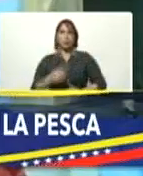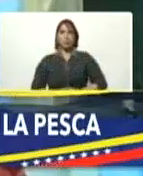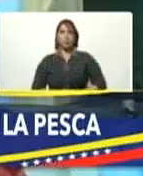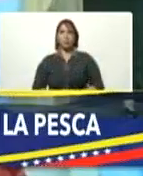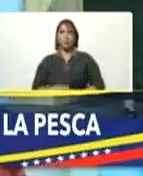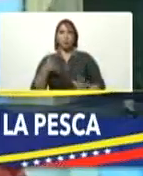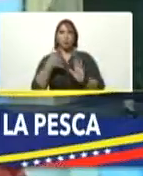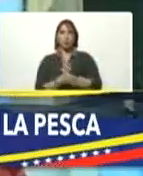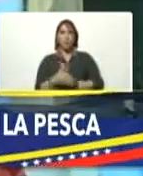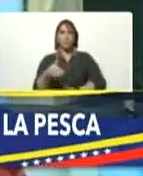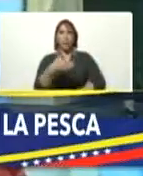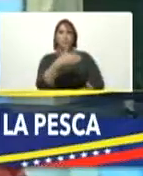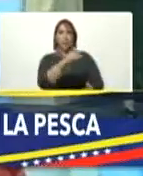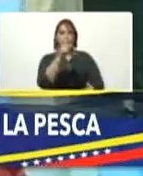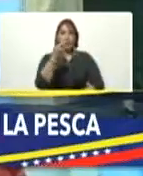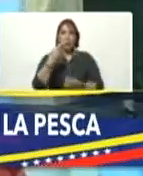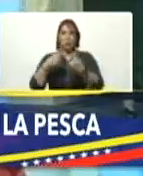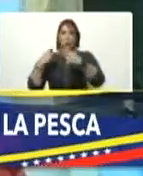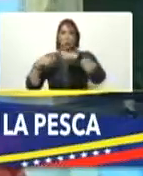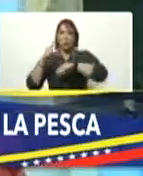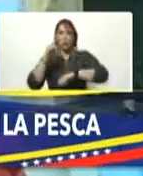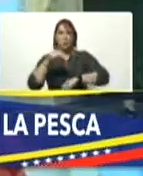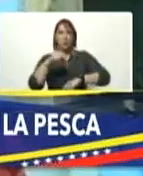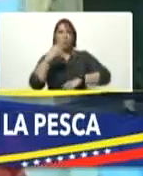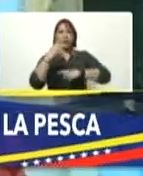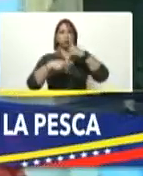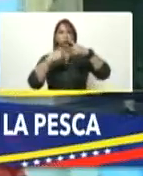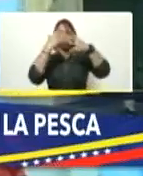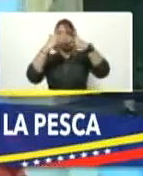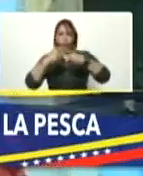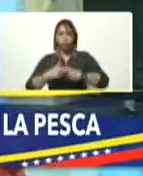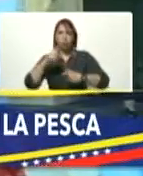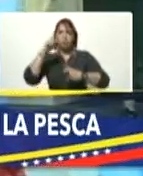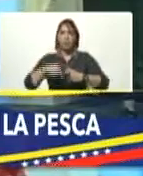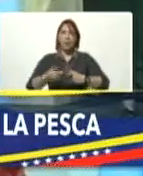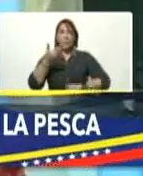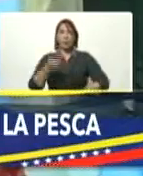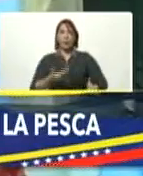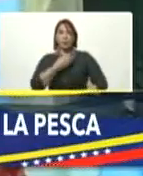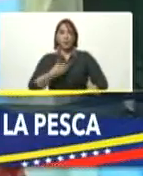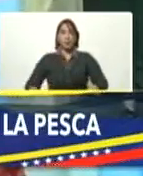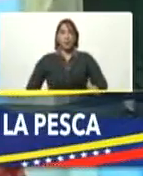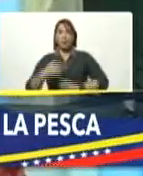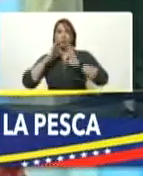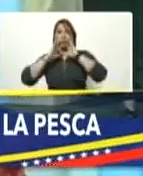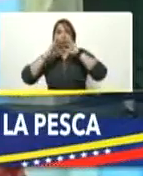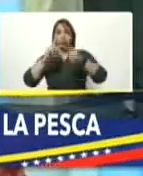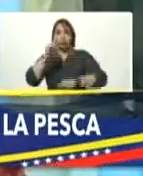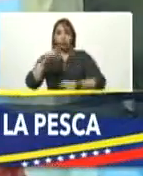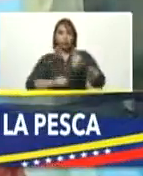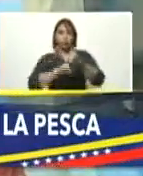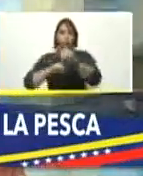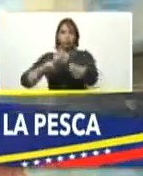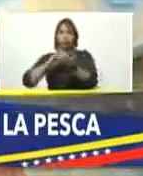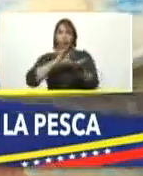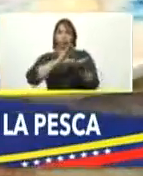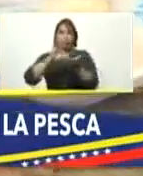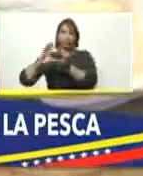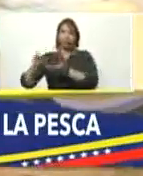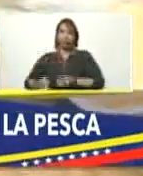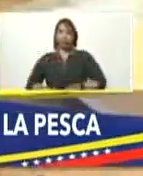cuanto a pesca, en cuanto a comercialización y en cuanto a procesamiento. Es importante, presidente, mencionar que este apoyo financiero que se está